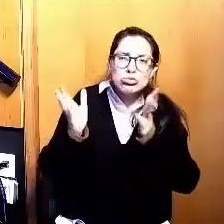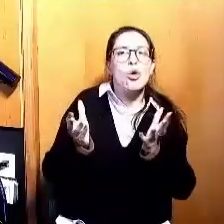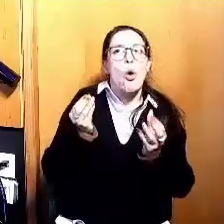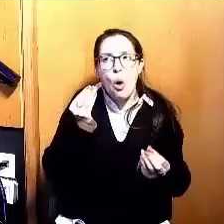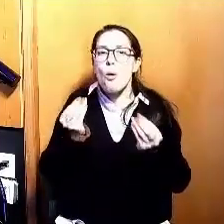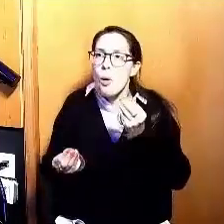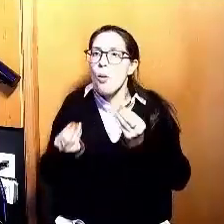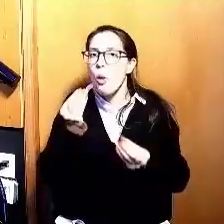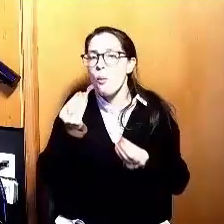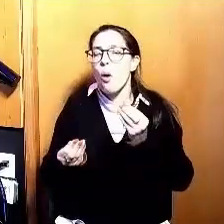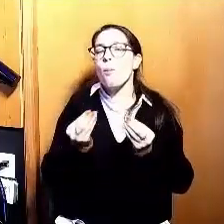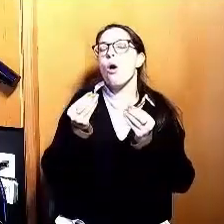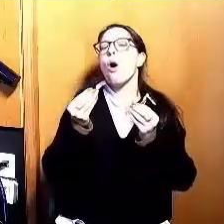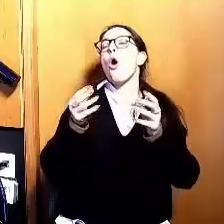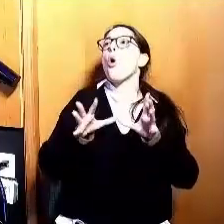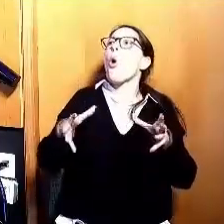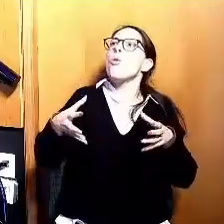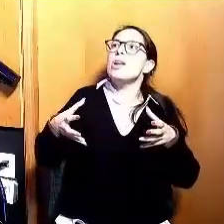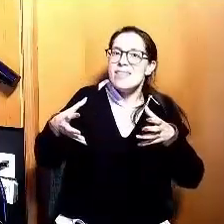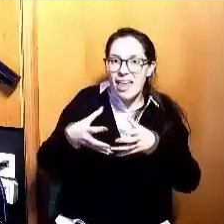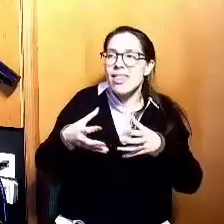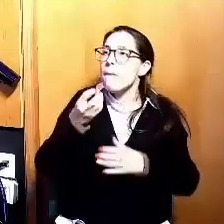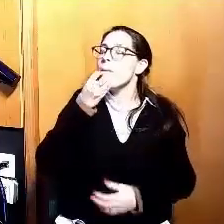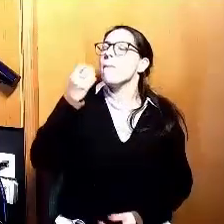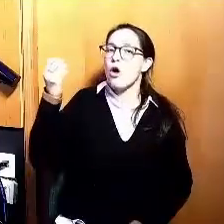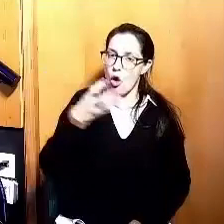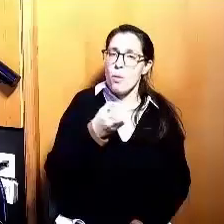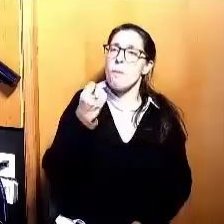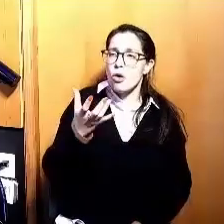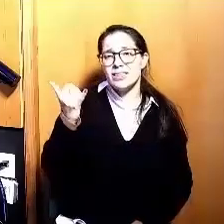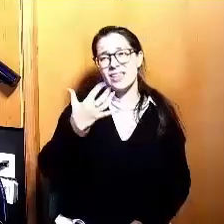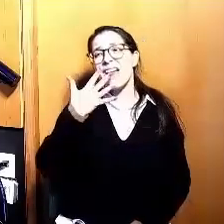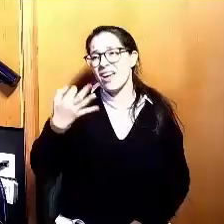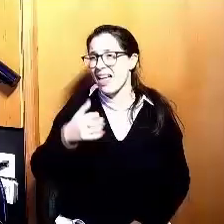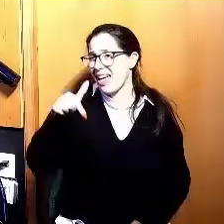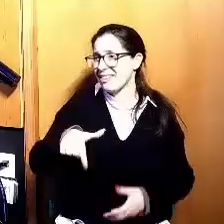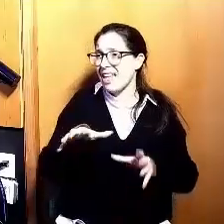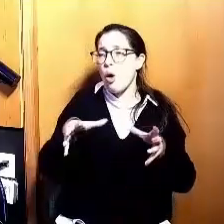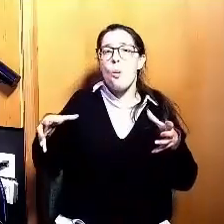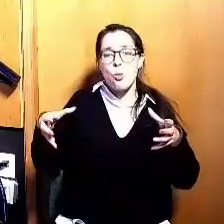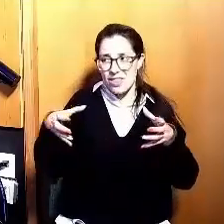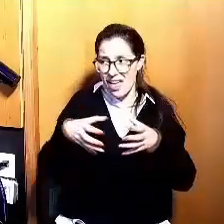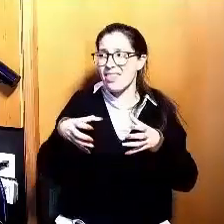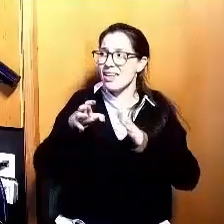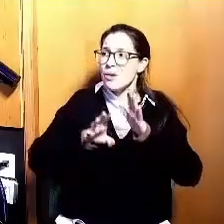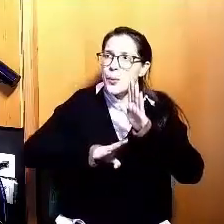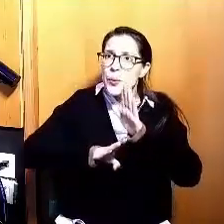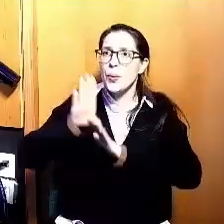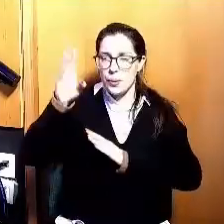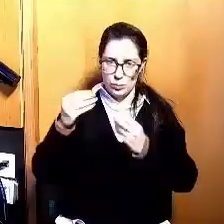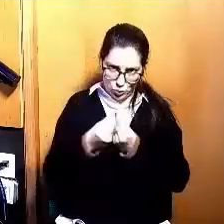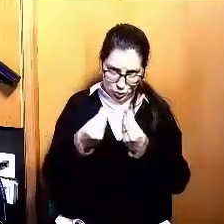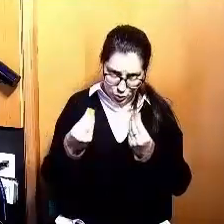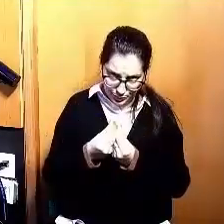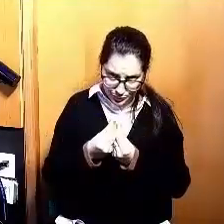nos volvemos una comunidad aún más representativa de lo que ya somos, porque es verdad que esta comunidad creció muchísimo. Pero también, digamos, para no